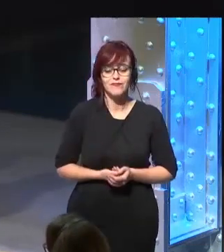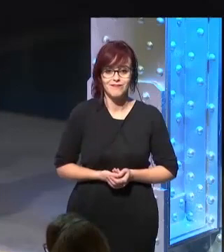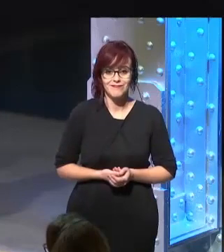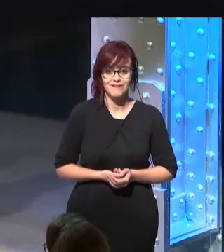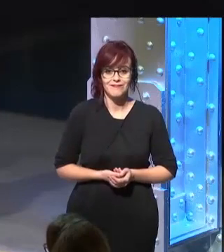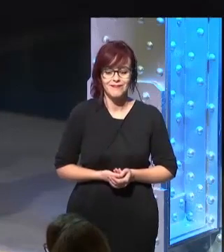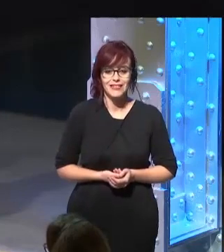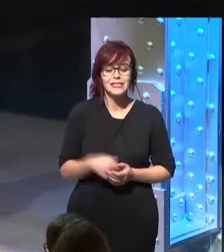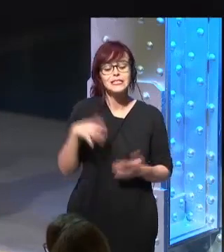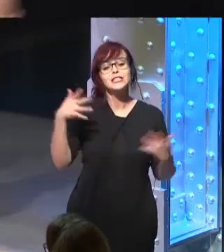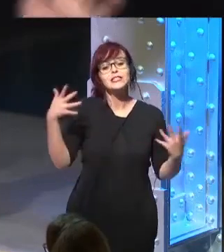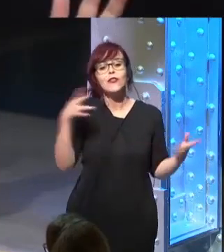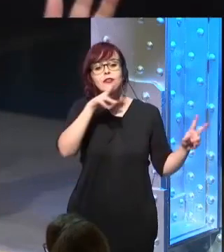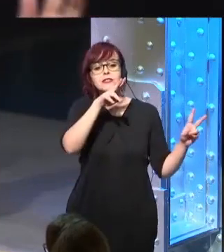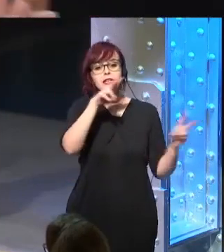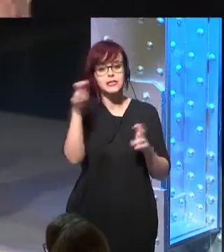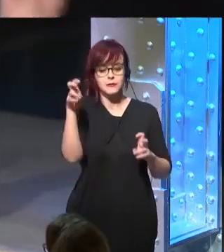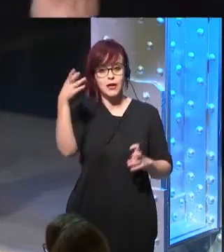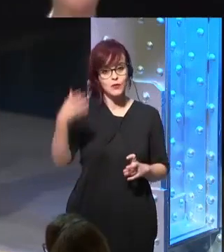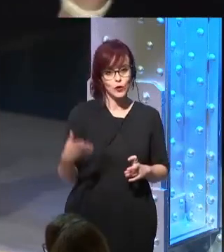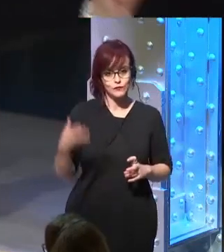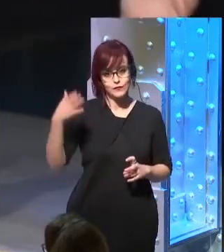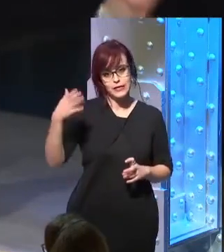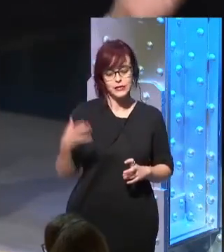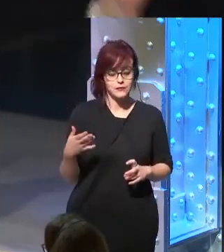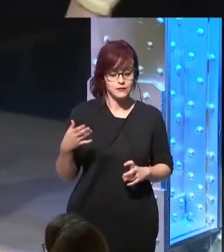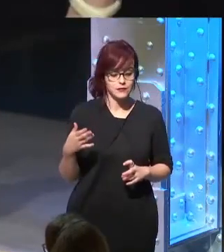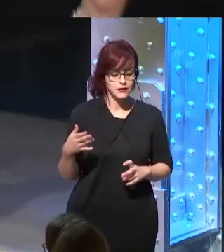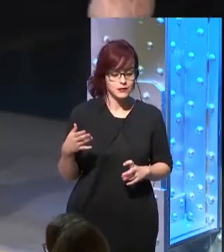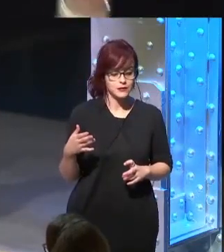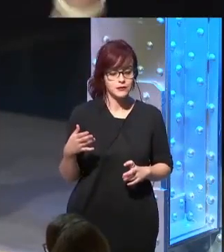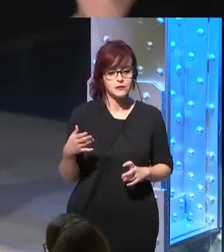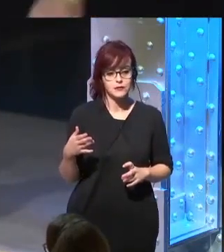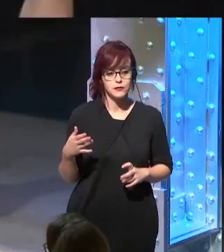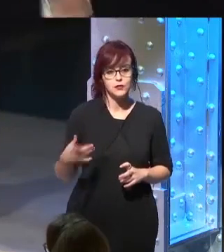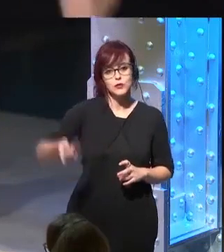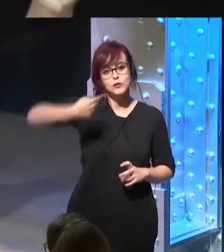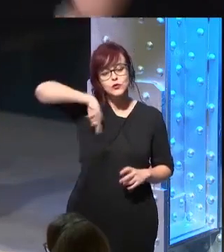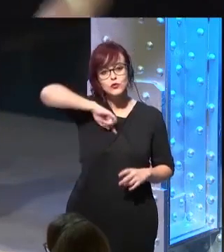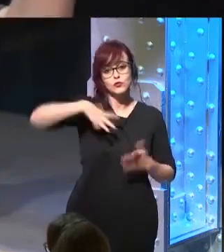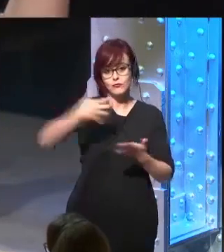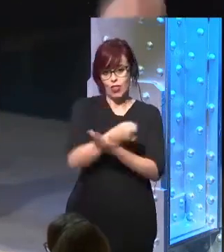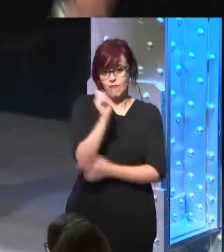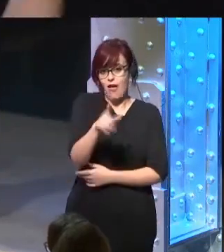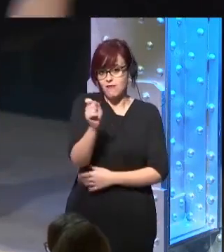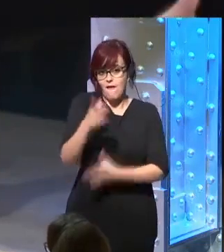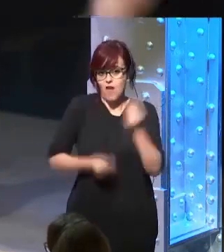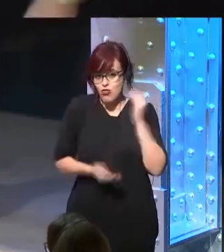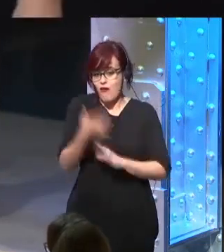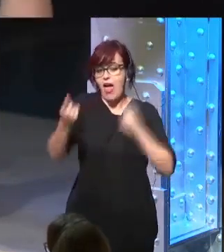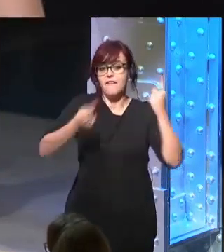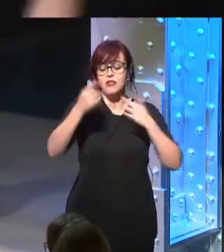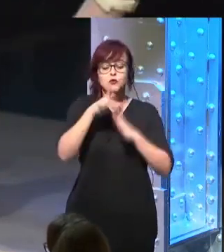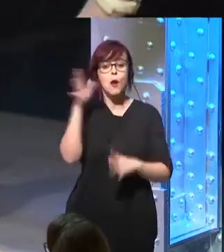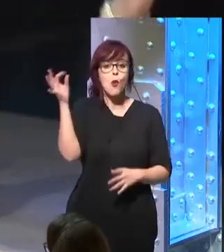Así que la cuestión es que todos tendemos a cometer ese error. Tenemos a